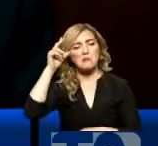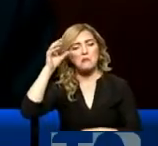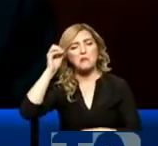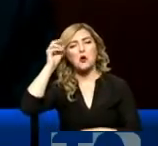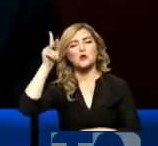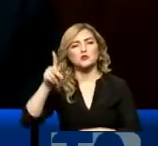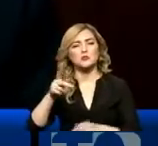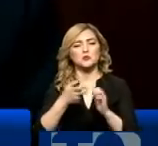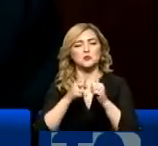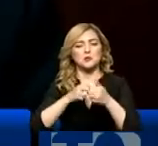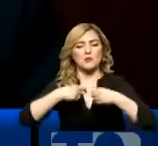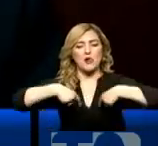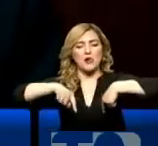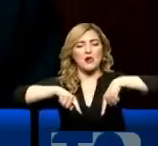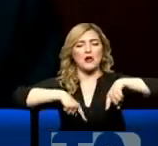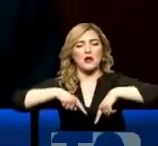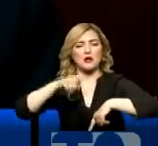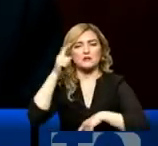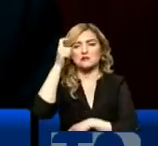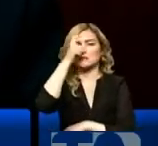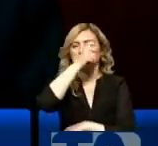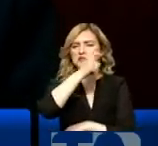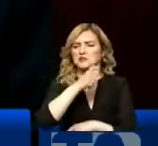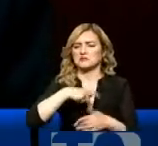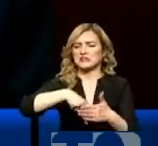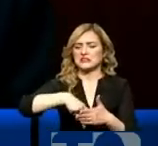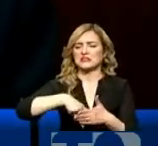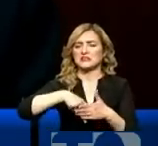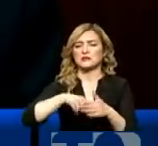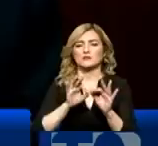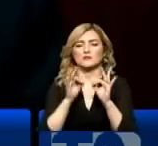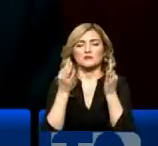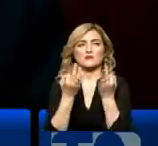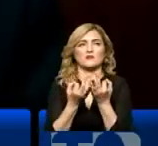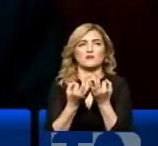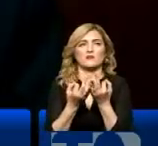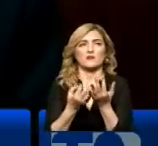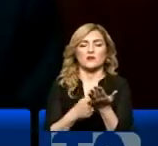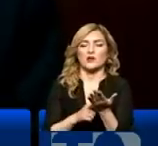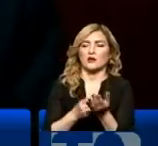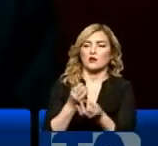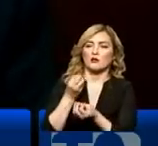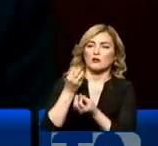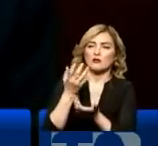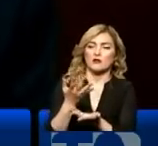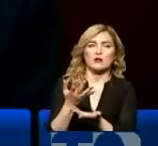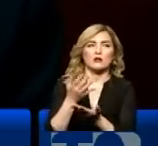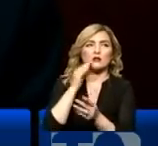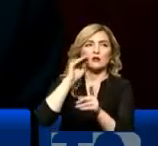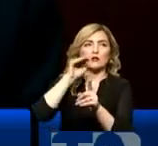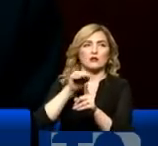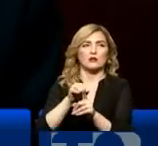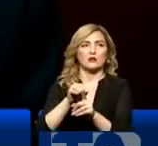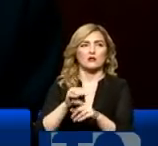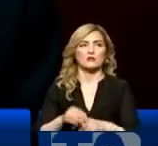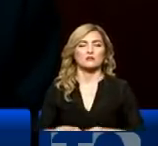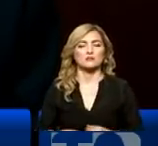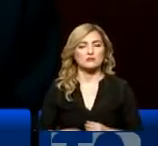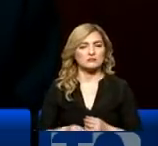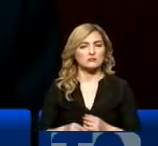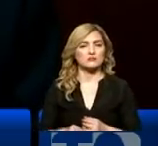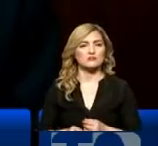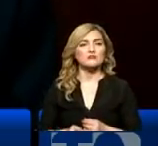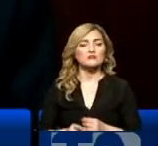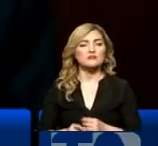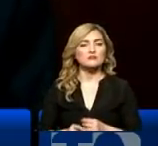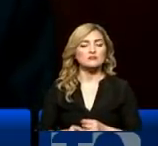dificultades logísticas que les acabo de indicar, ¿no? Sobre los familiares, nosotros tratamos a ellos de transmitirles también el mismo mensaje que les acabo de decir. Tenemos